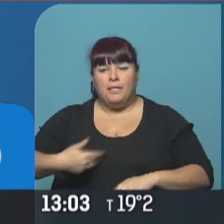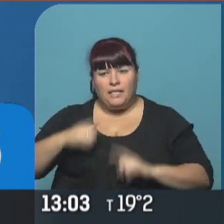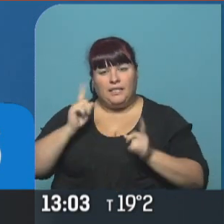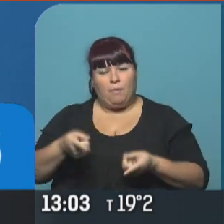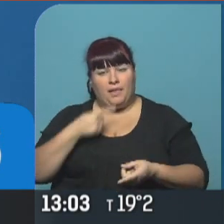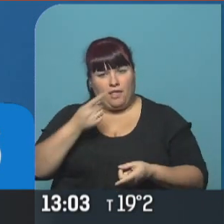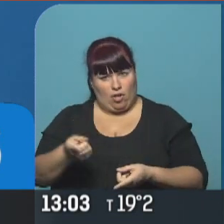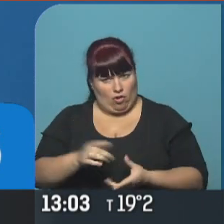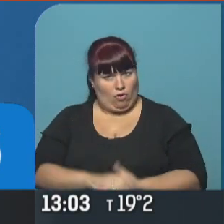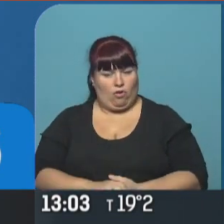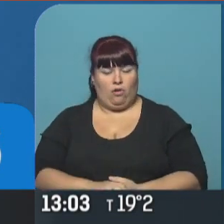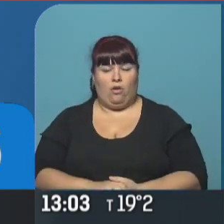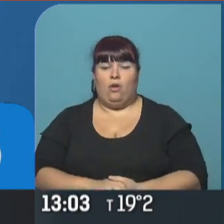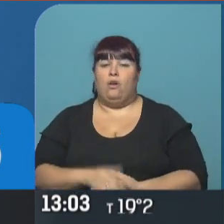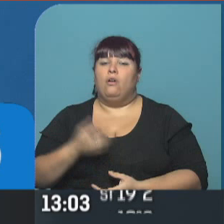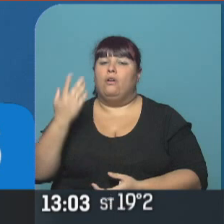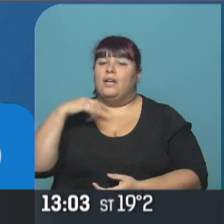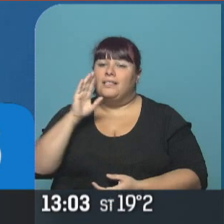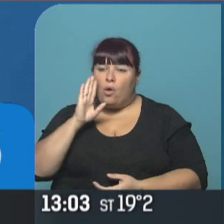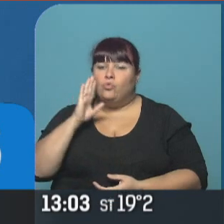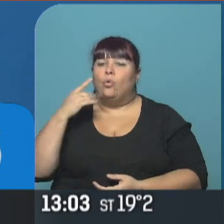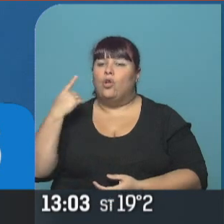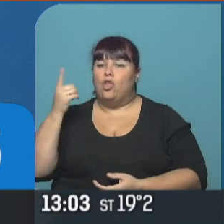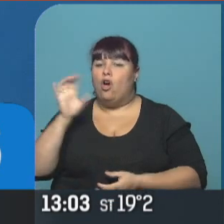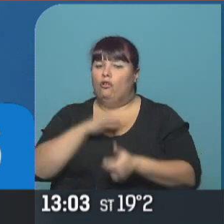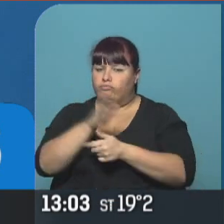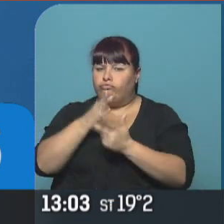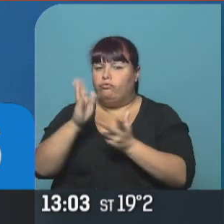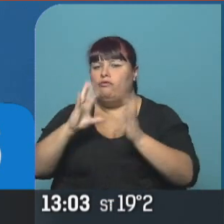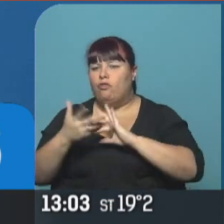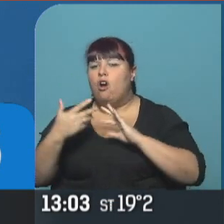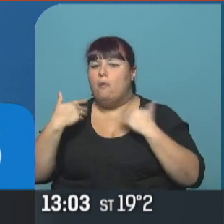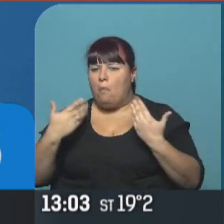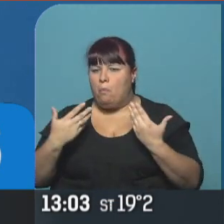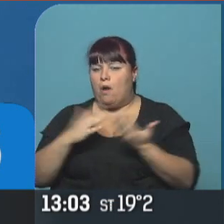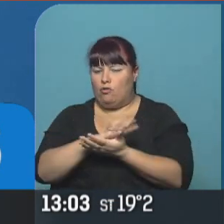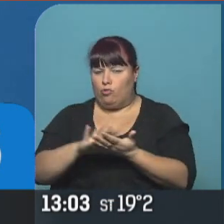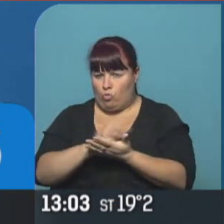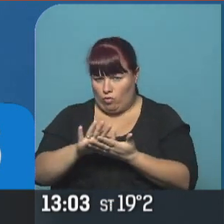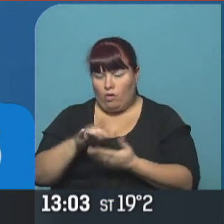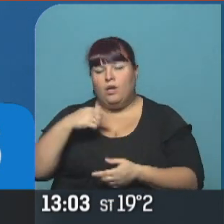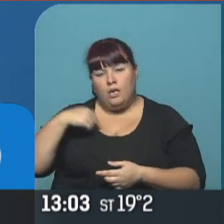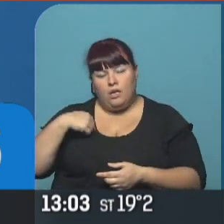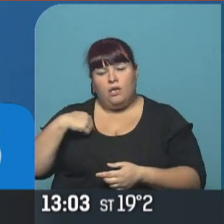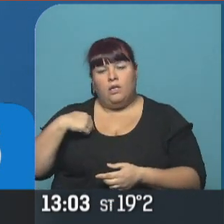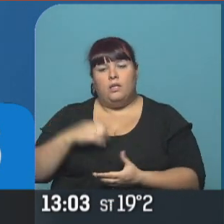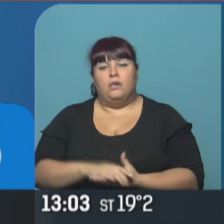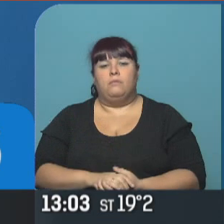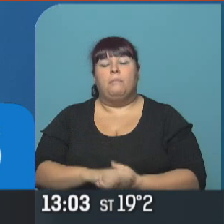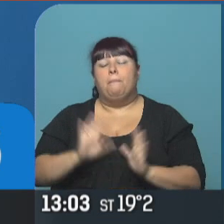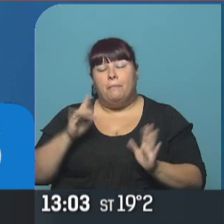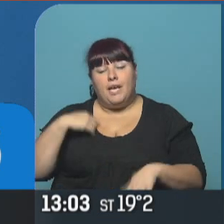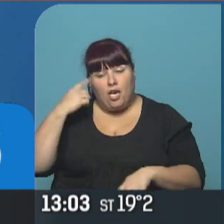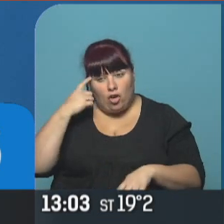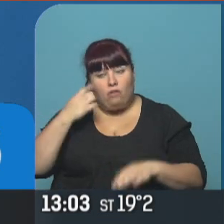lo dijo, que Estados Unidos tiene muchas opciones a su disposición. Y tenemos pero